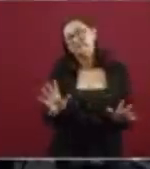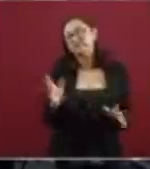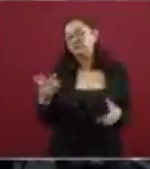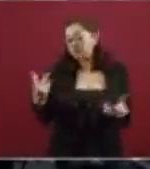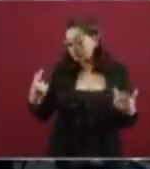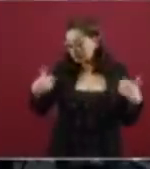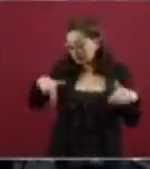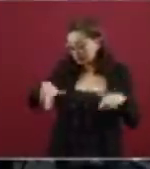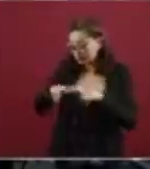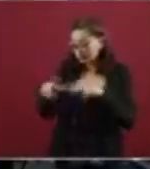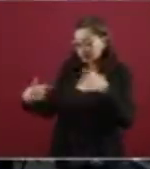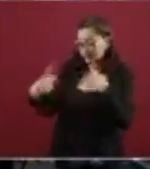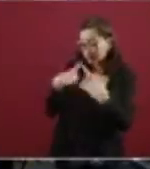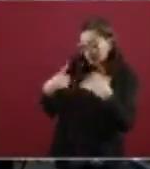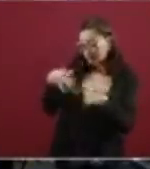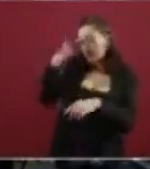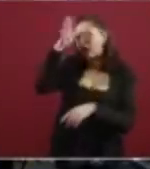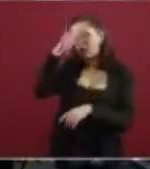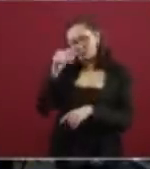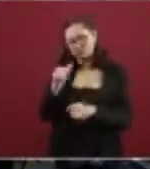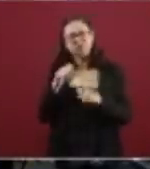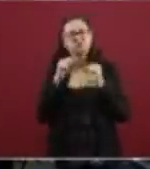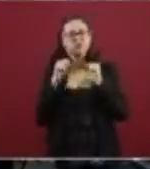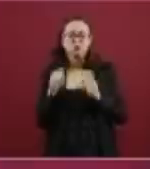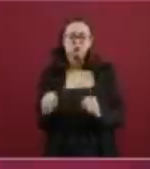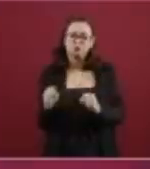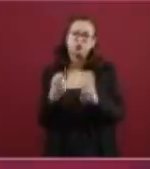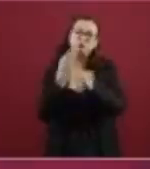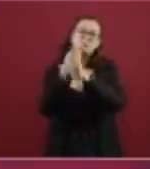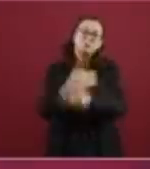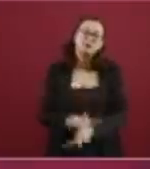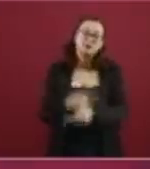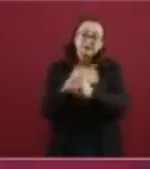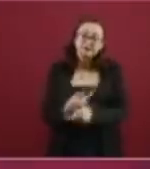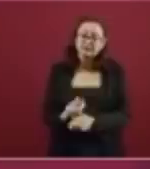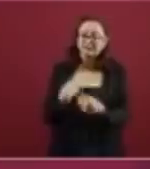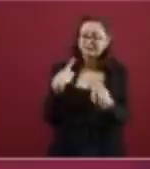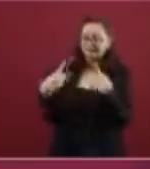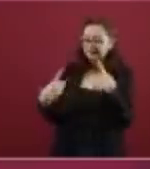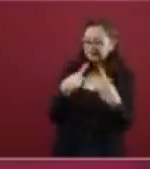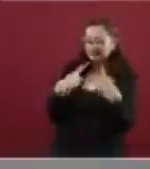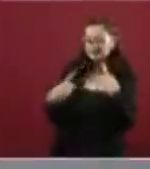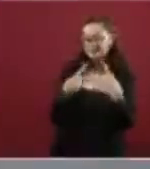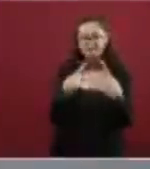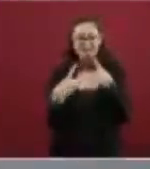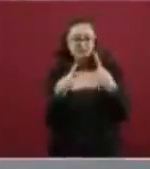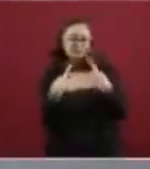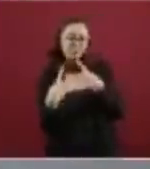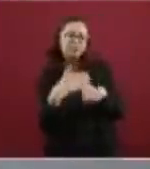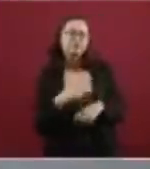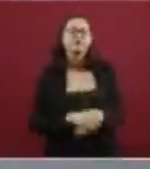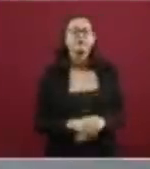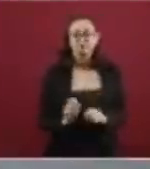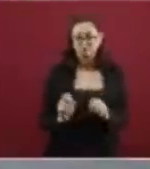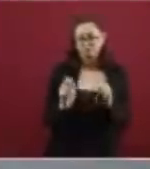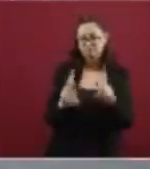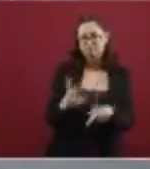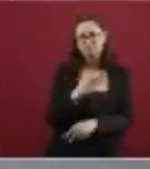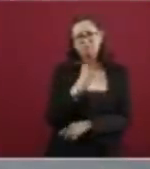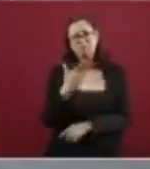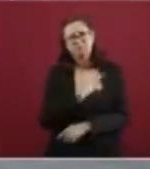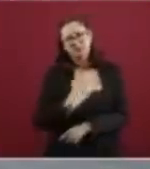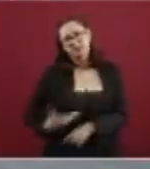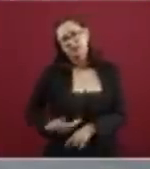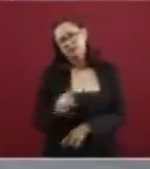tener paciencia y dialogar mucho. Ok, presidente, en otro tema, ayer todavía